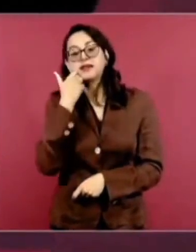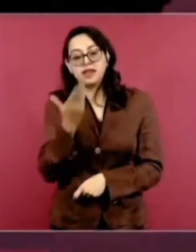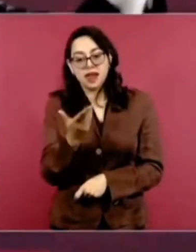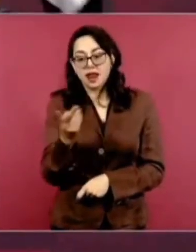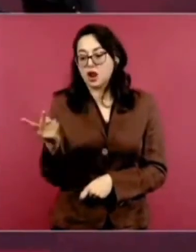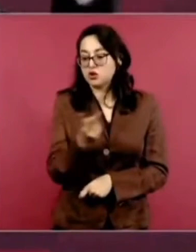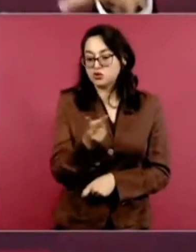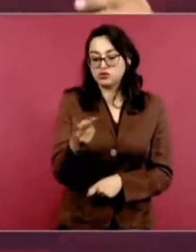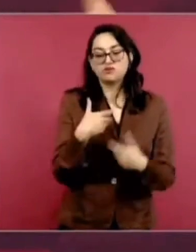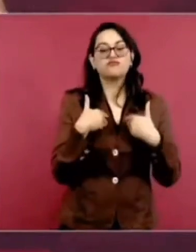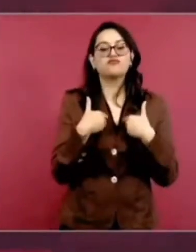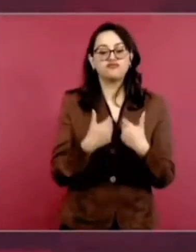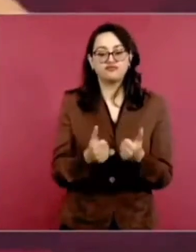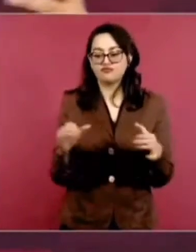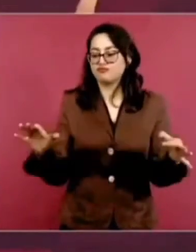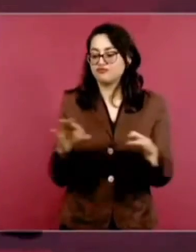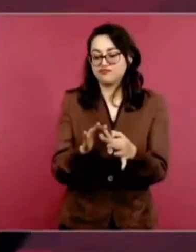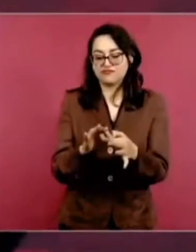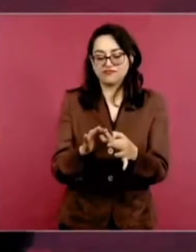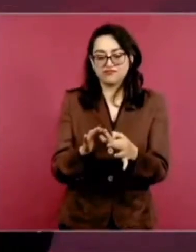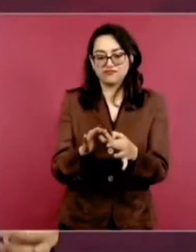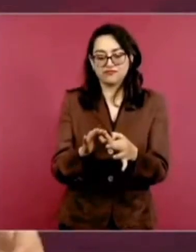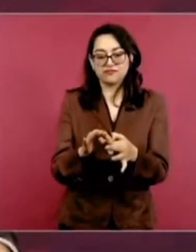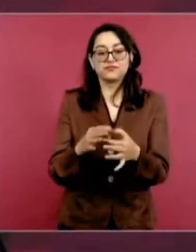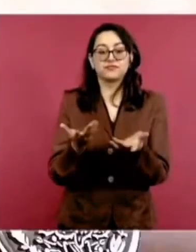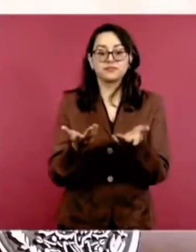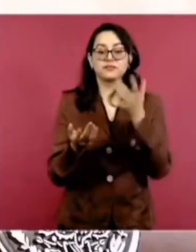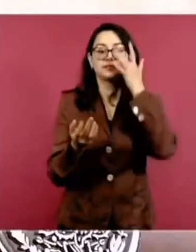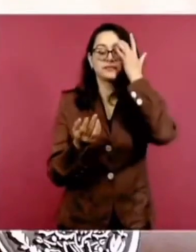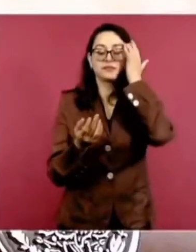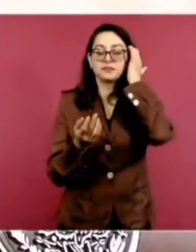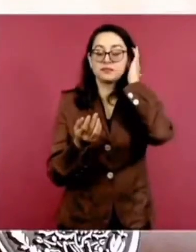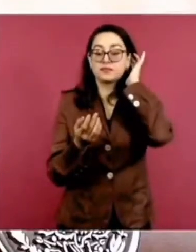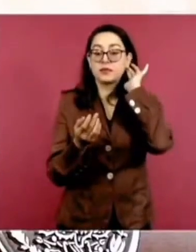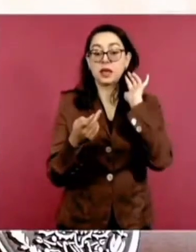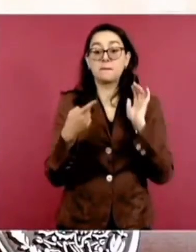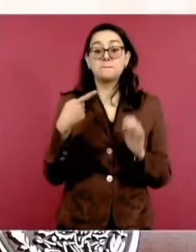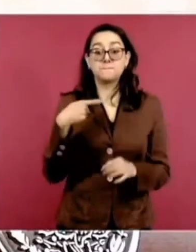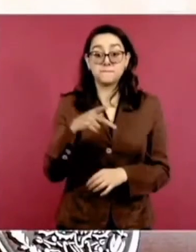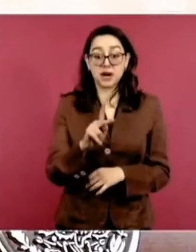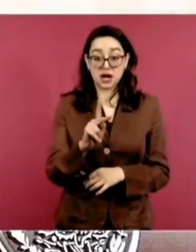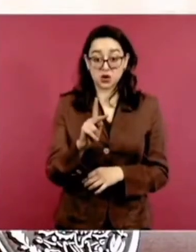Parte de esas componendas